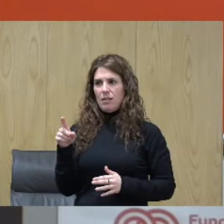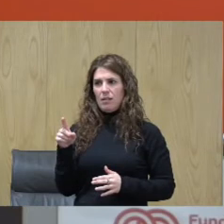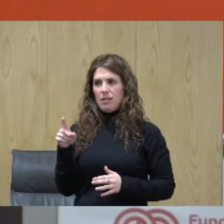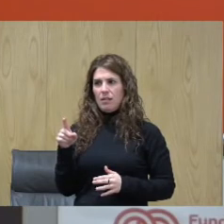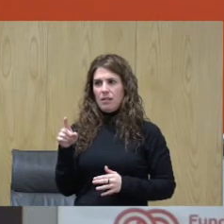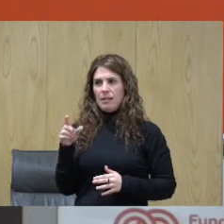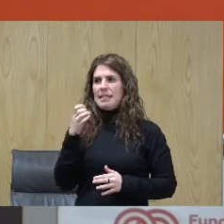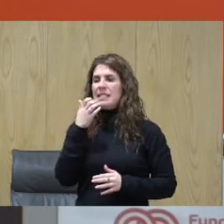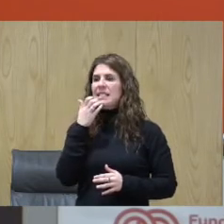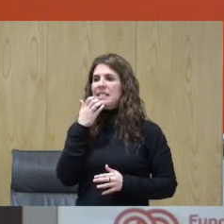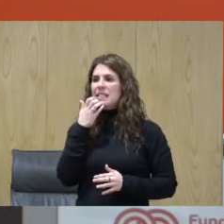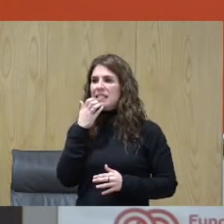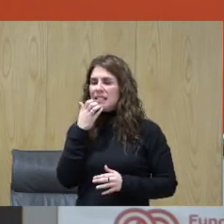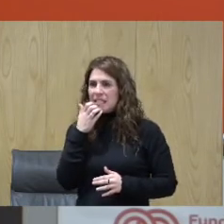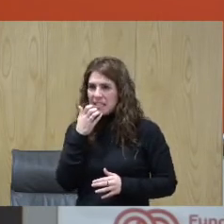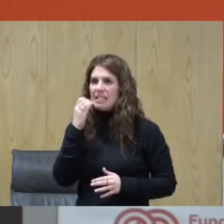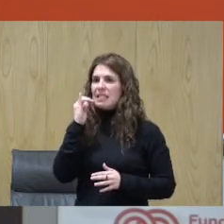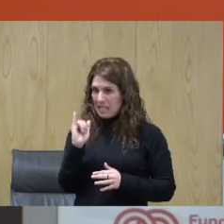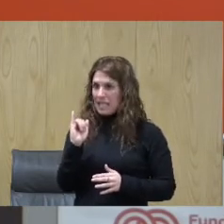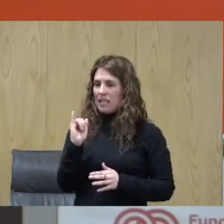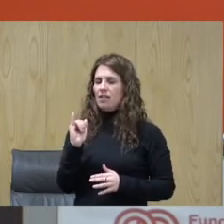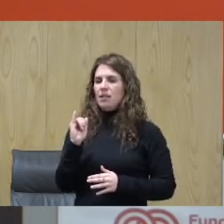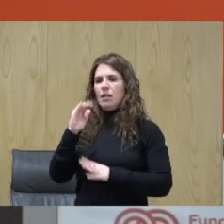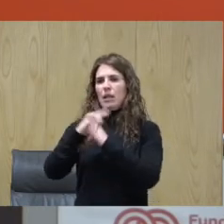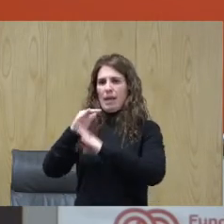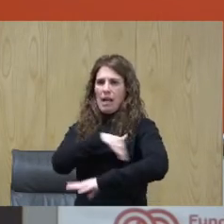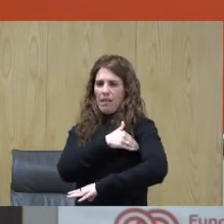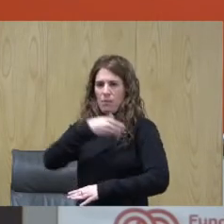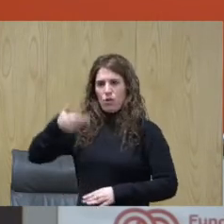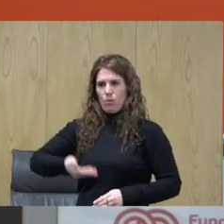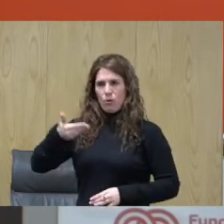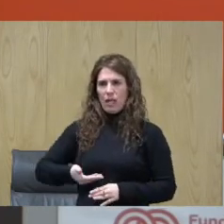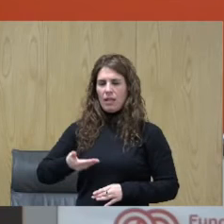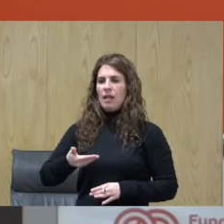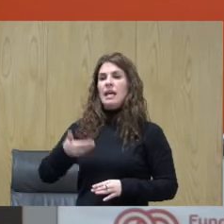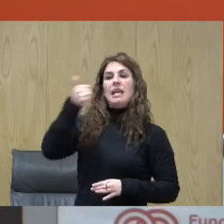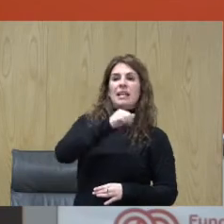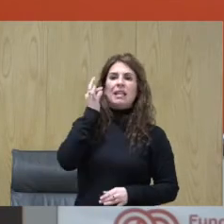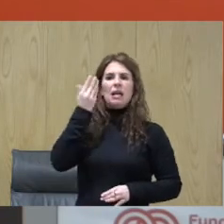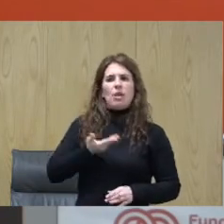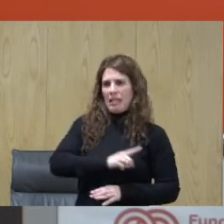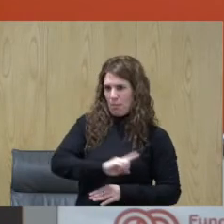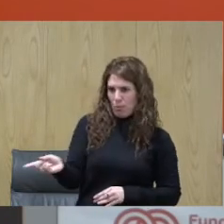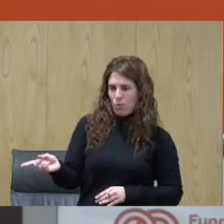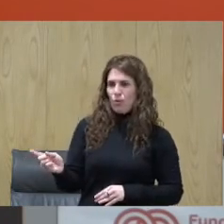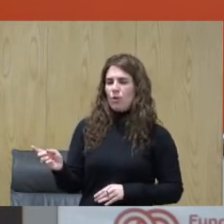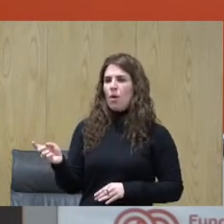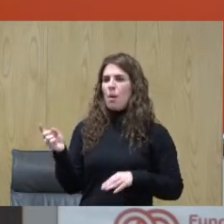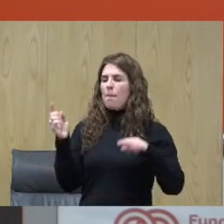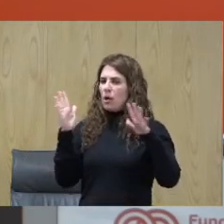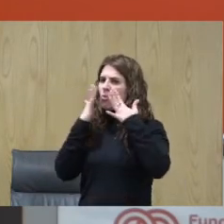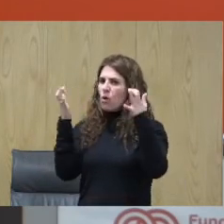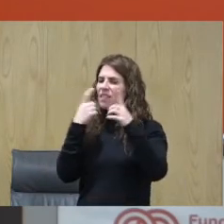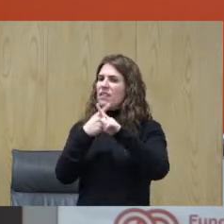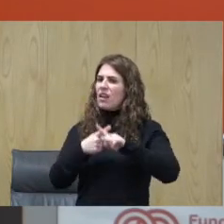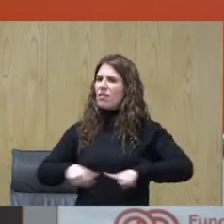el nivel académico que tiene la persona no es tampoco significativo el sexo. Pero, sin embargo, ciertamente hay una